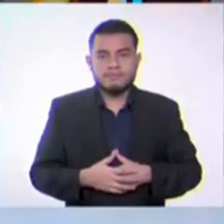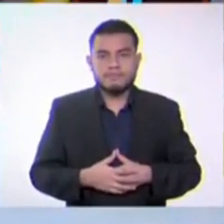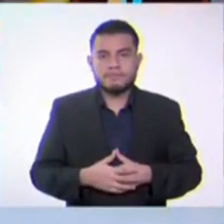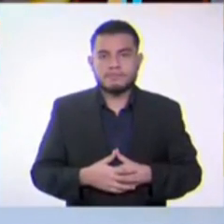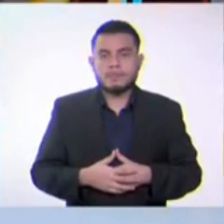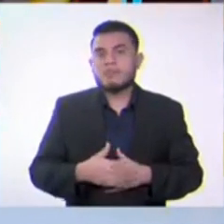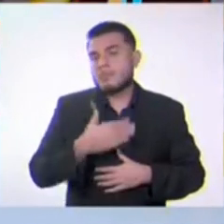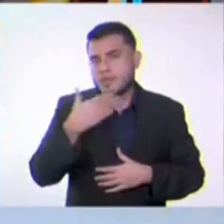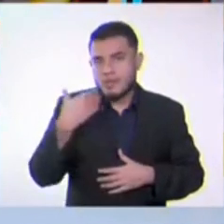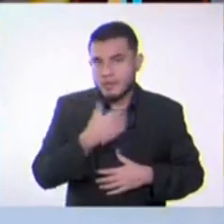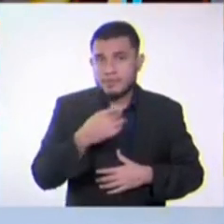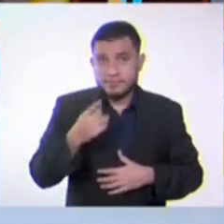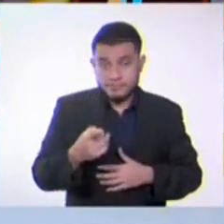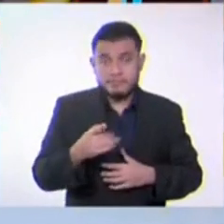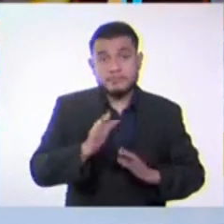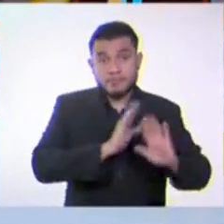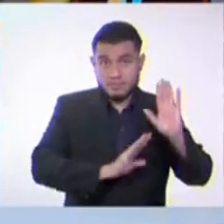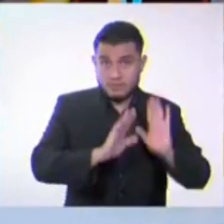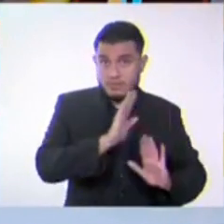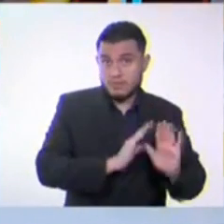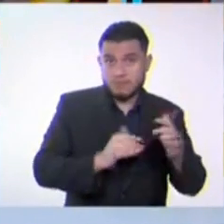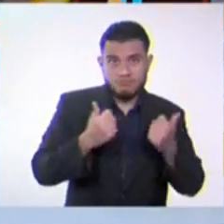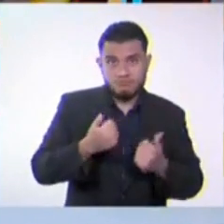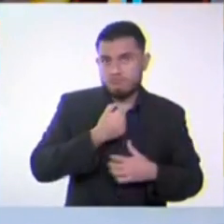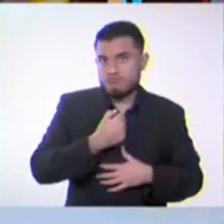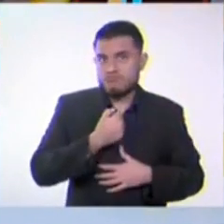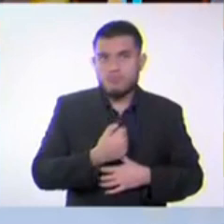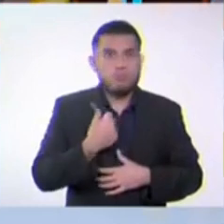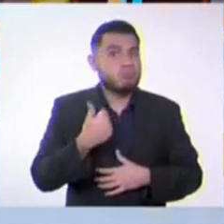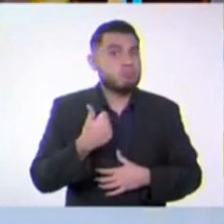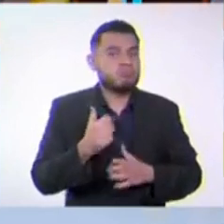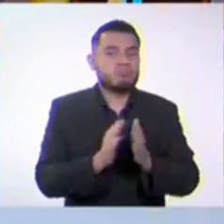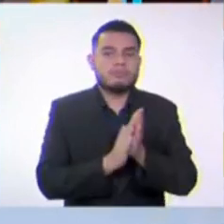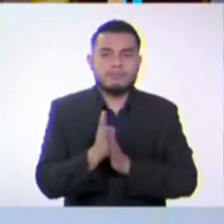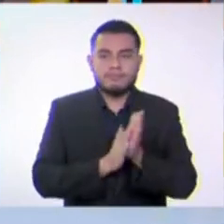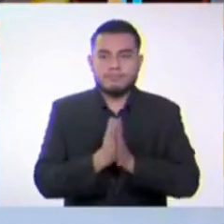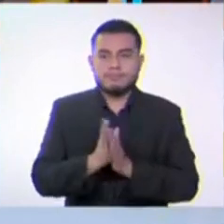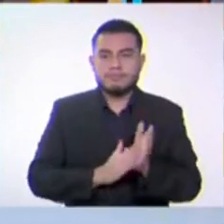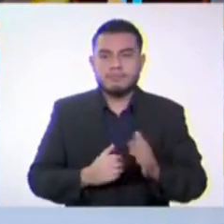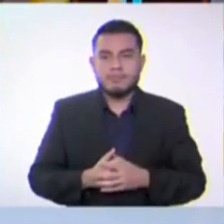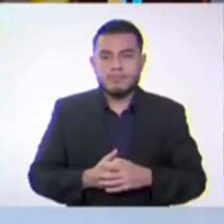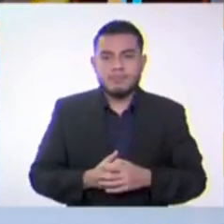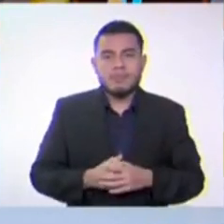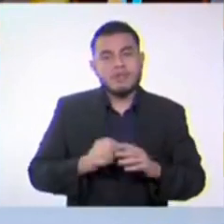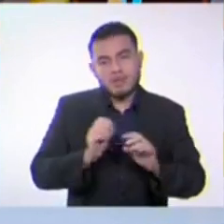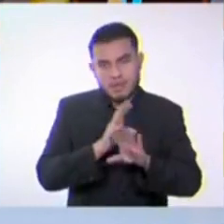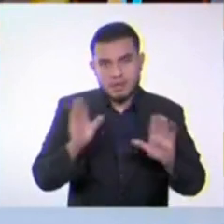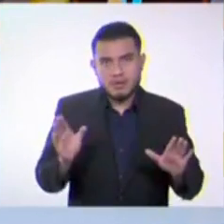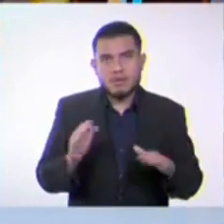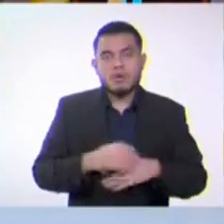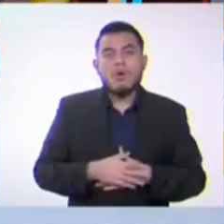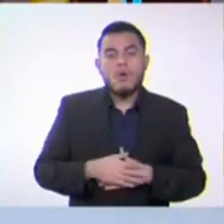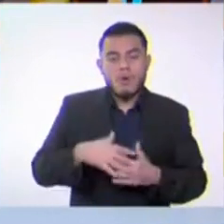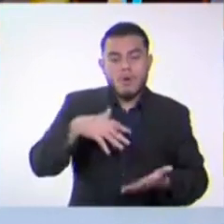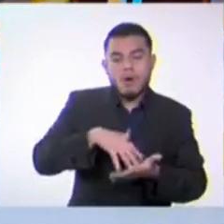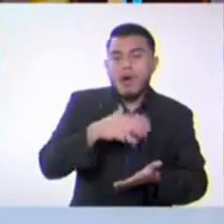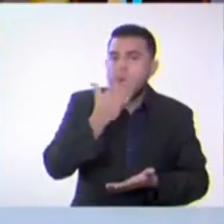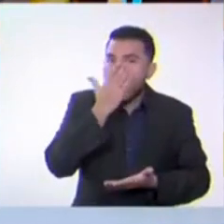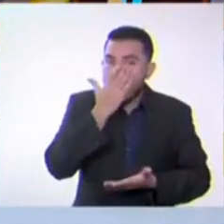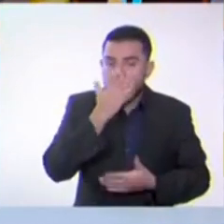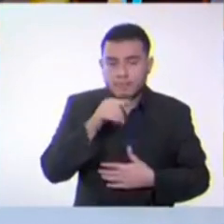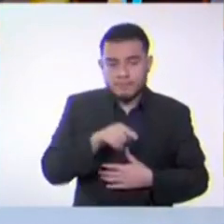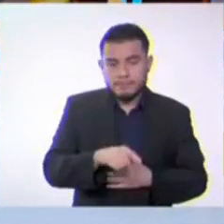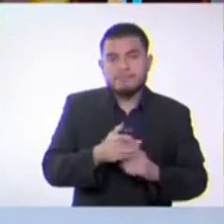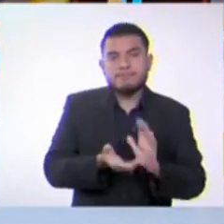¿Qué te pareció este dato histórico? Muy interesante, ¿verdad? En efecto, los mayas fueron una civilización